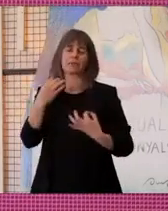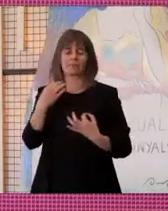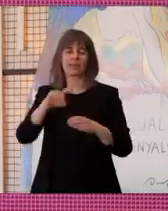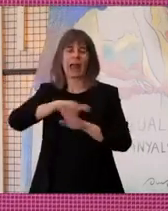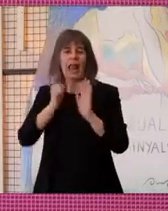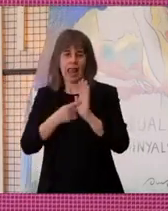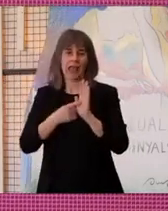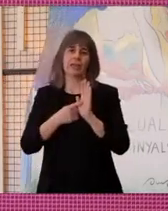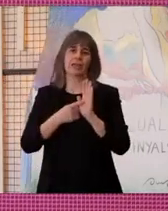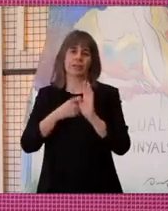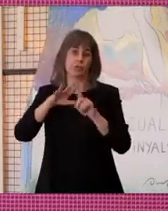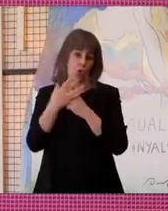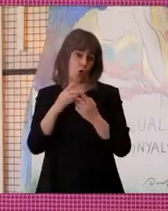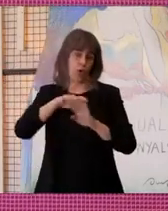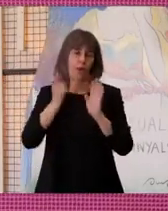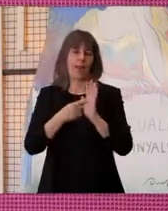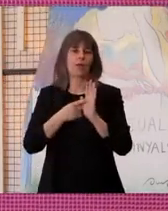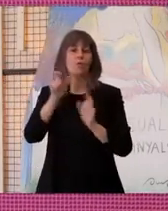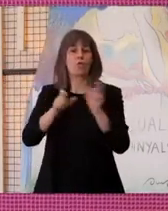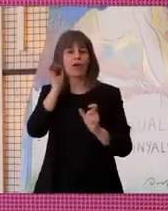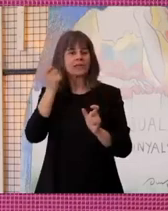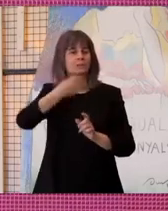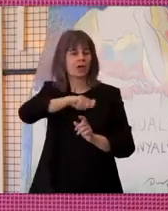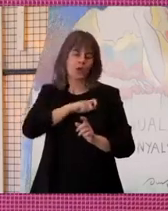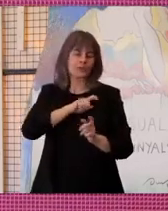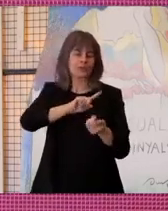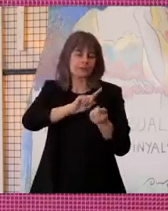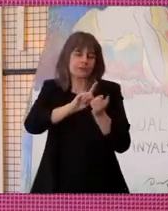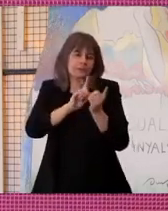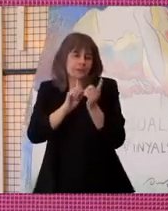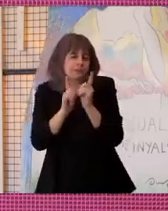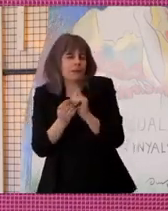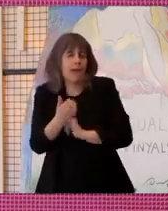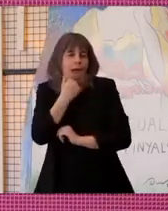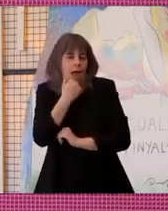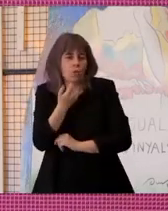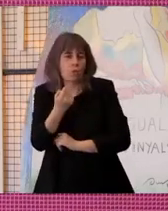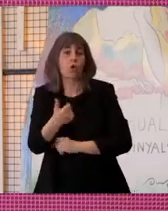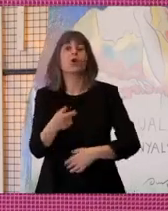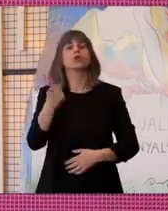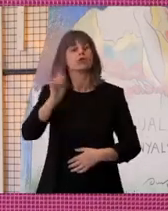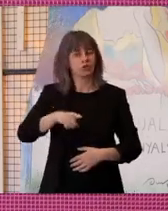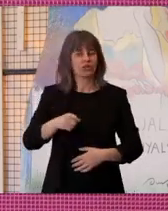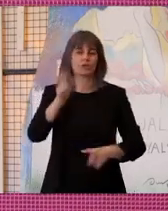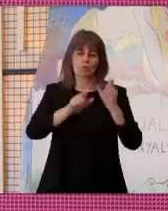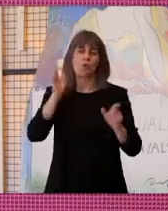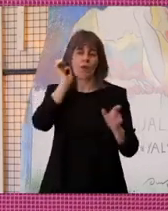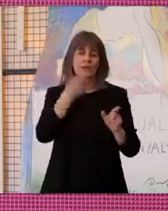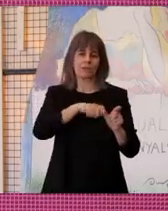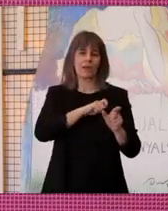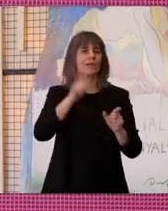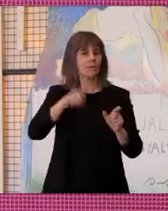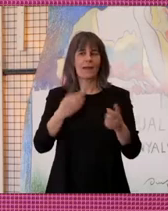legal de las mujeres españolas es decir también las españolas tenemos que agradecer a Naciones Unidas esas